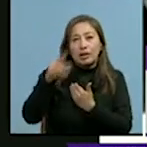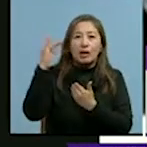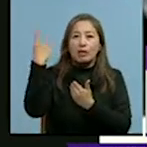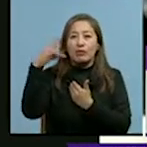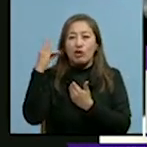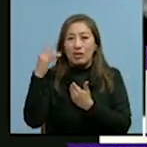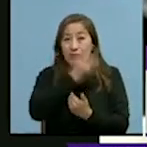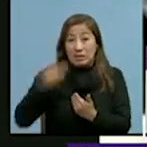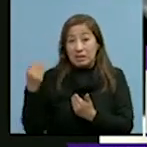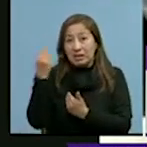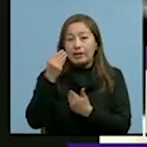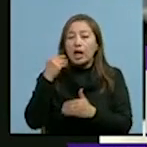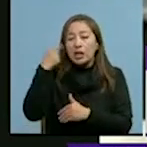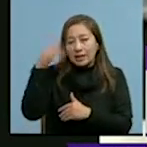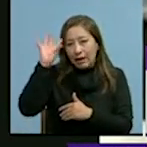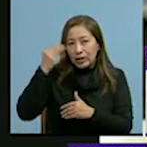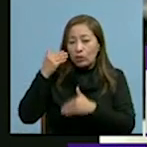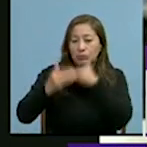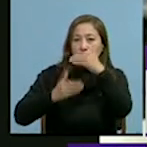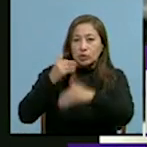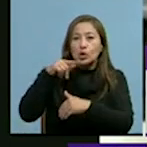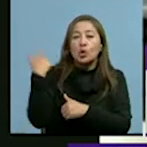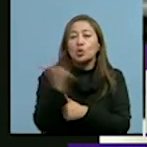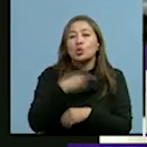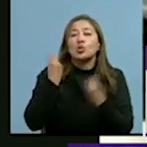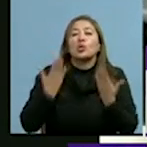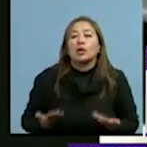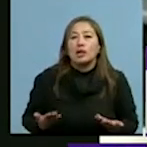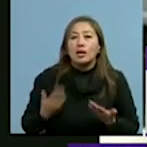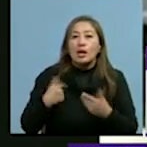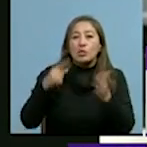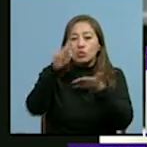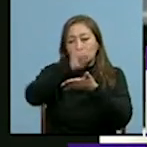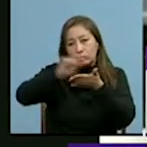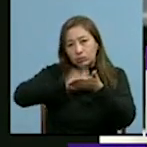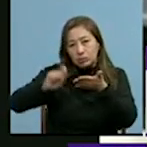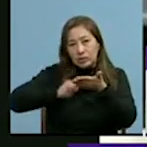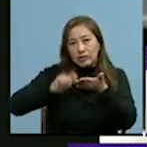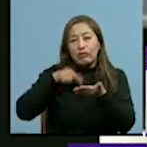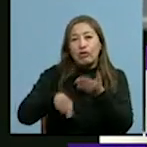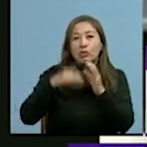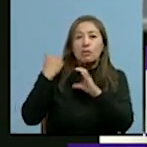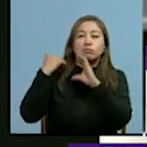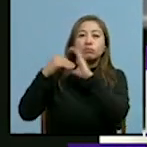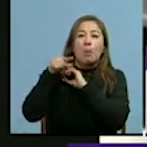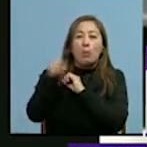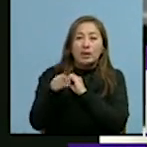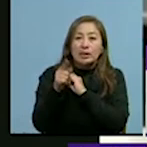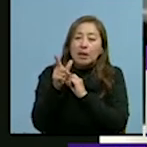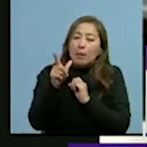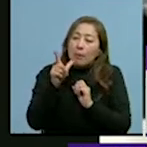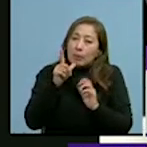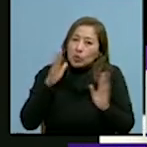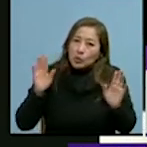siguiendo todos los pasos reglamentarios y ameritando. Nosotros vamos a hacer un informe evaluativo, aunque